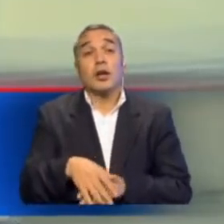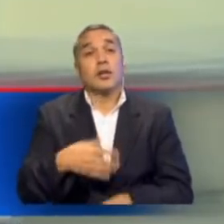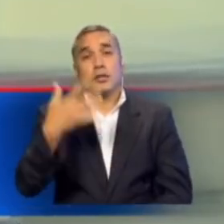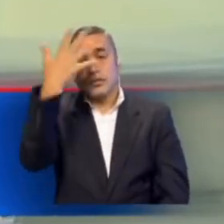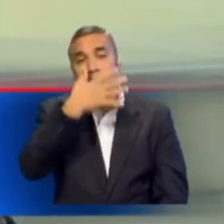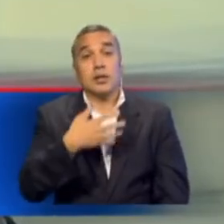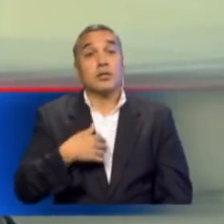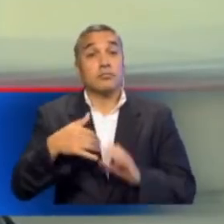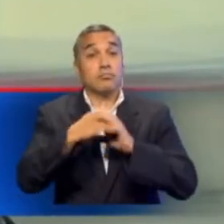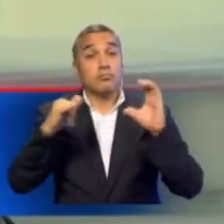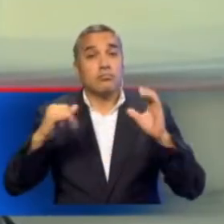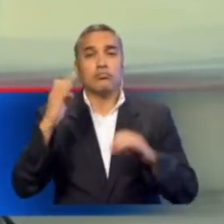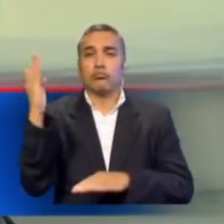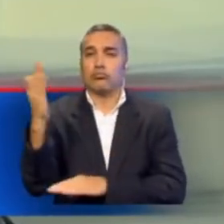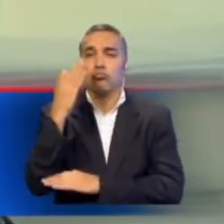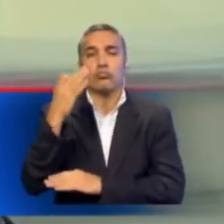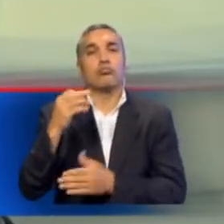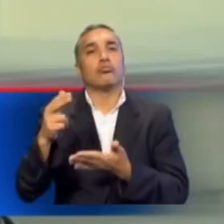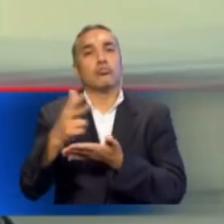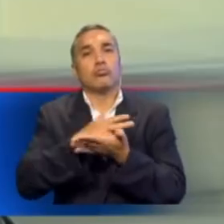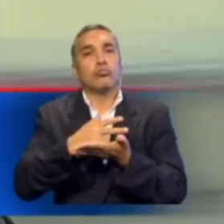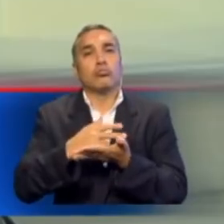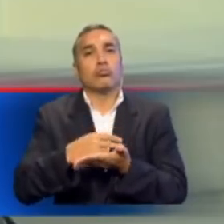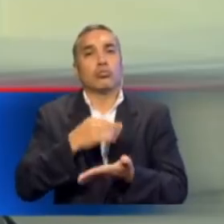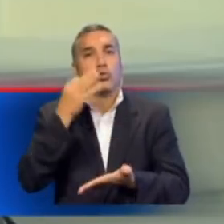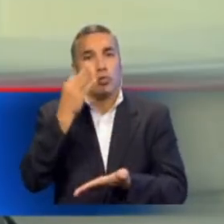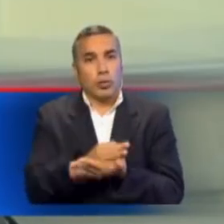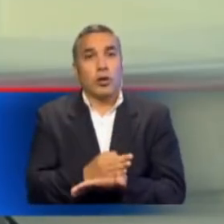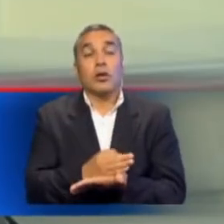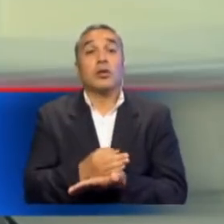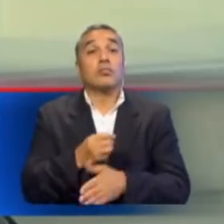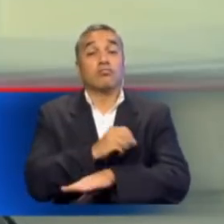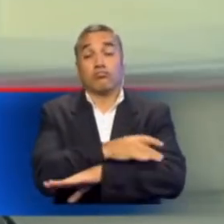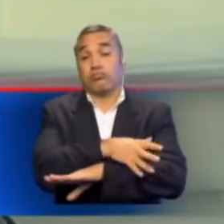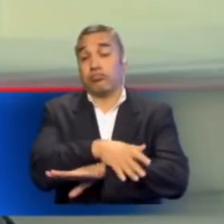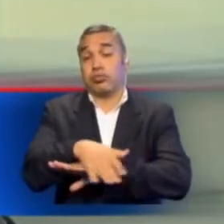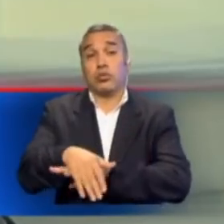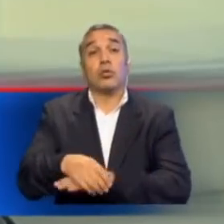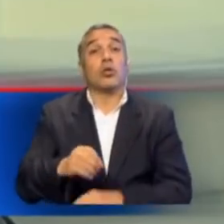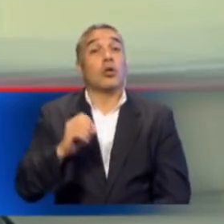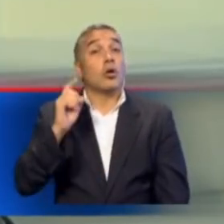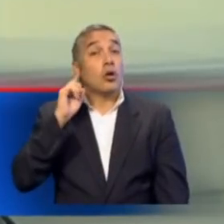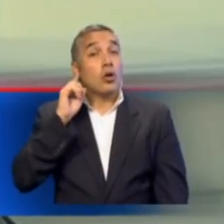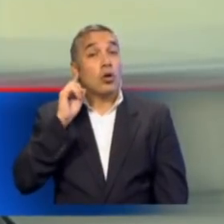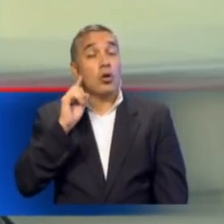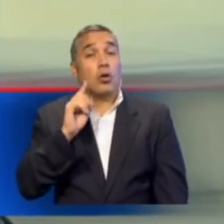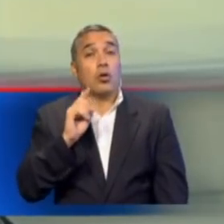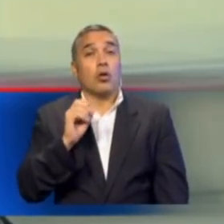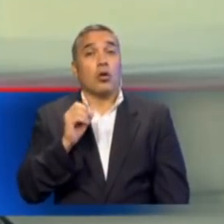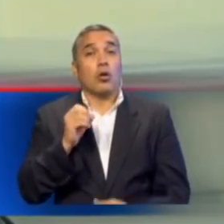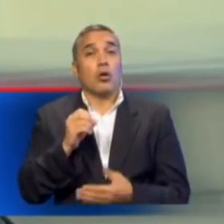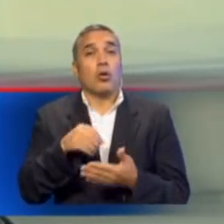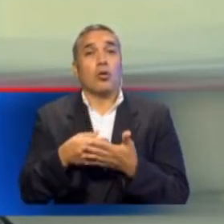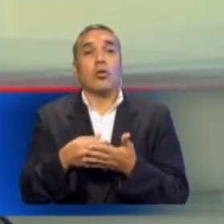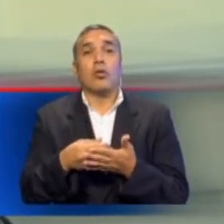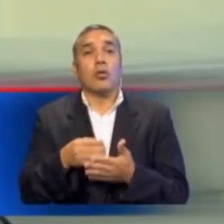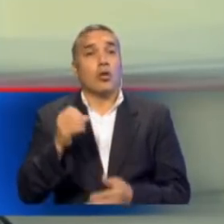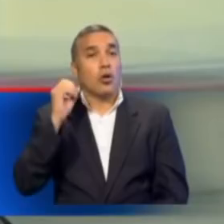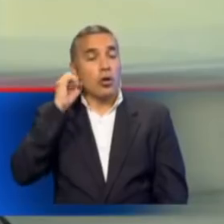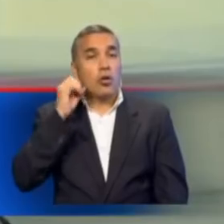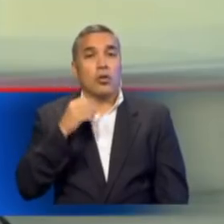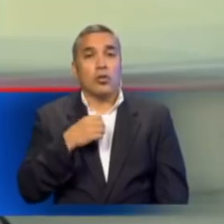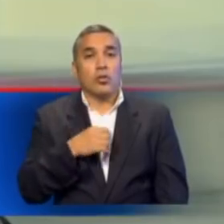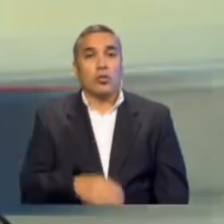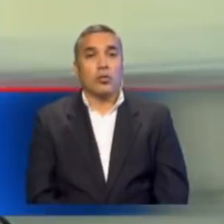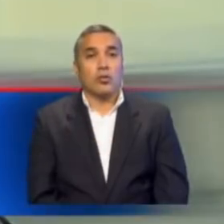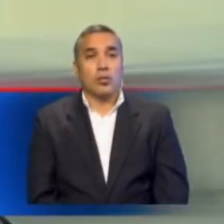Esmeraldas, Santa Elena, Tungurahua, Carchi, Cotopaxi, Zamora, Chinchipe, El Oro y Sucumbíos. No se permite la movilidad